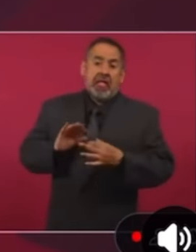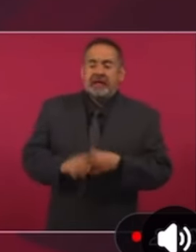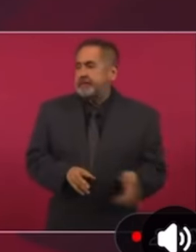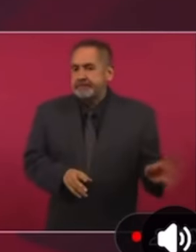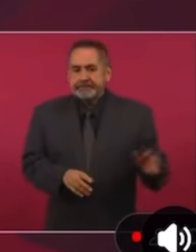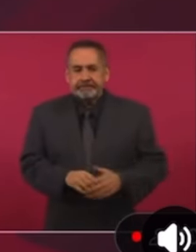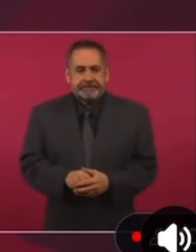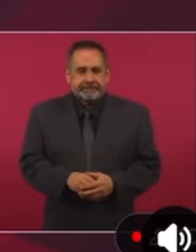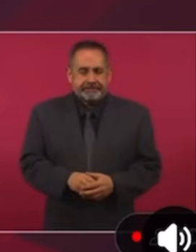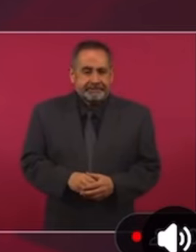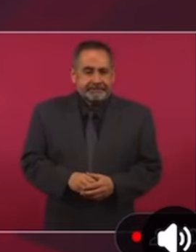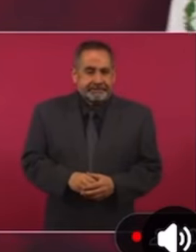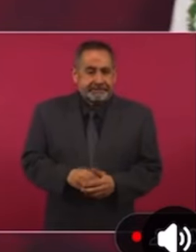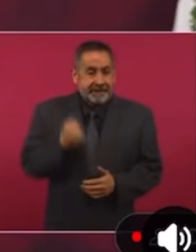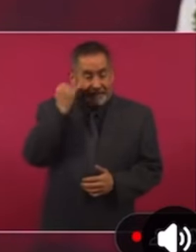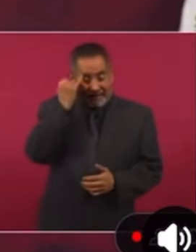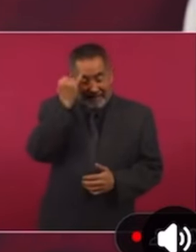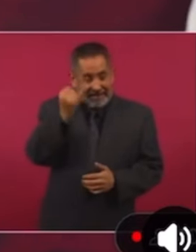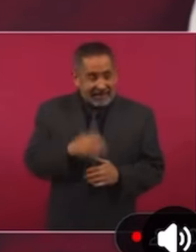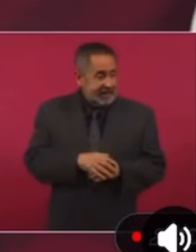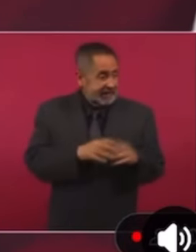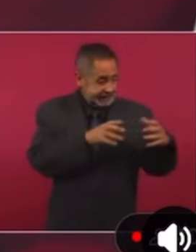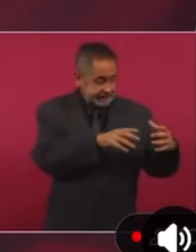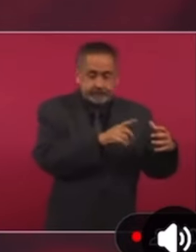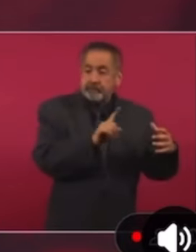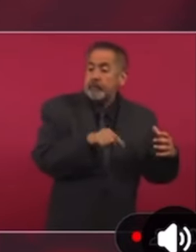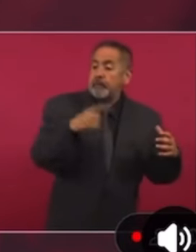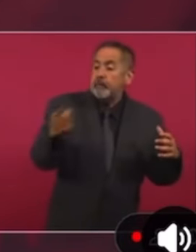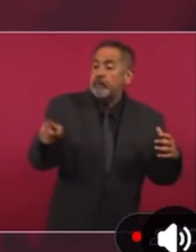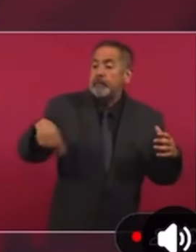Imagínense, componerle la plana